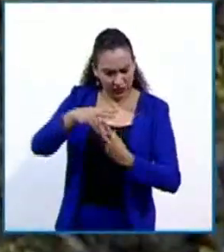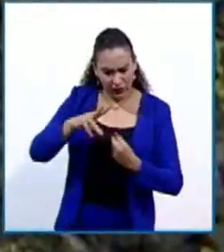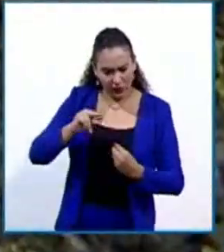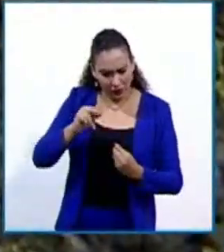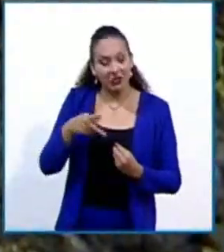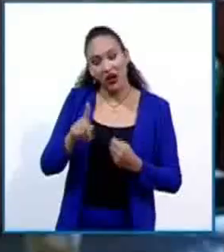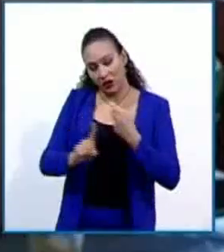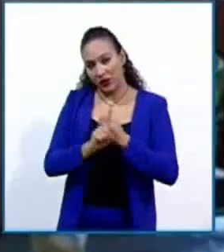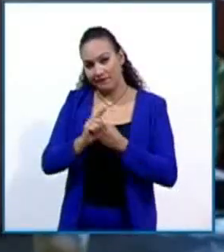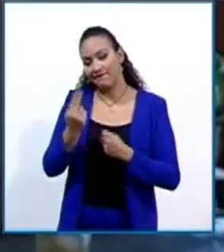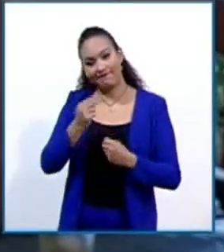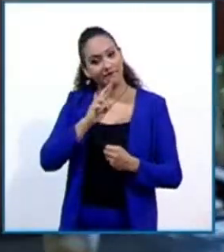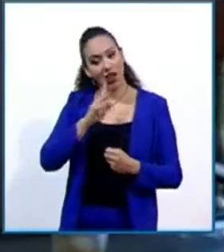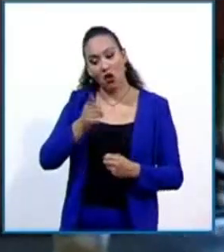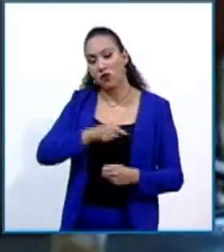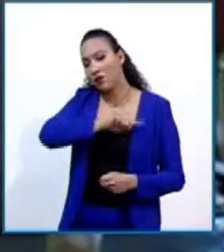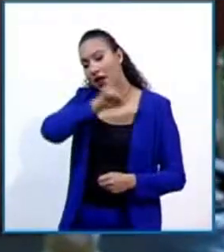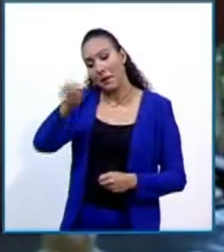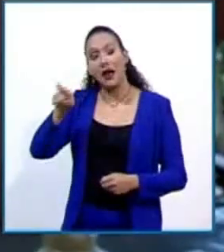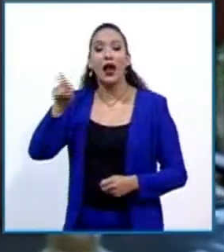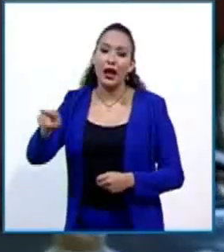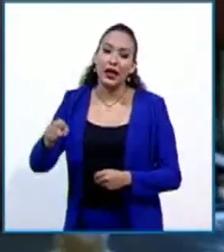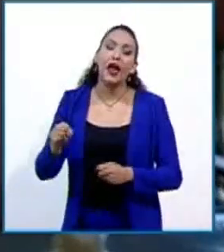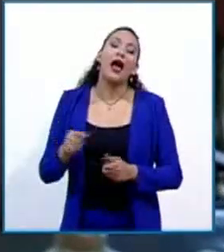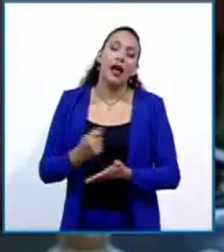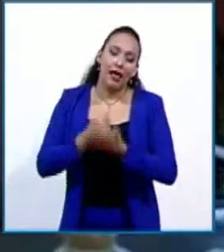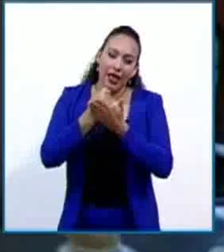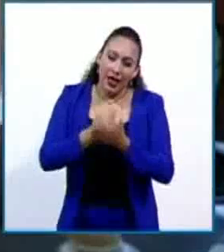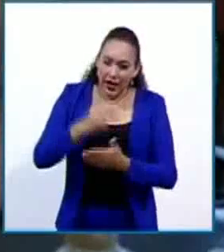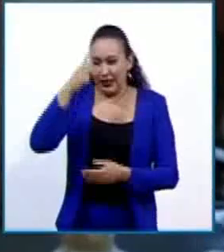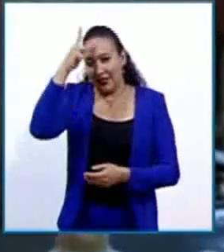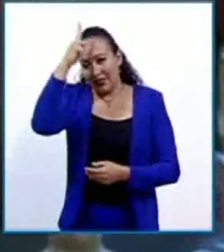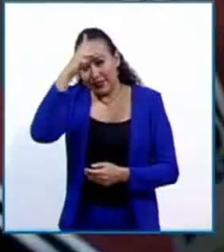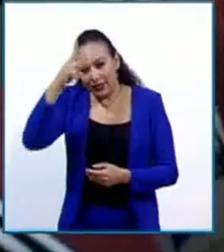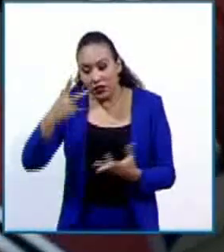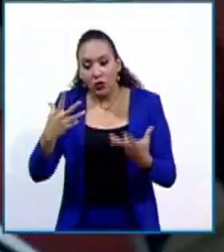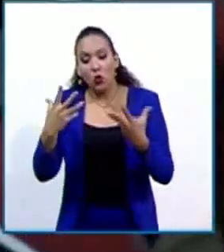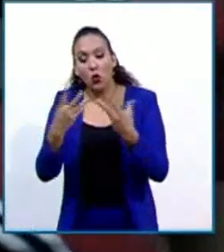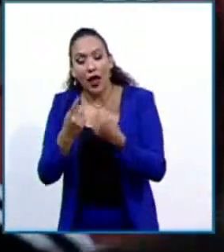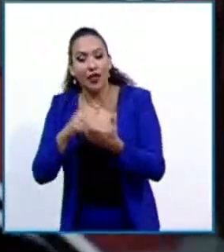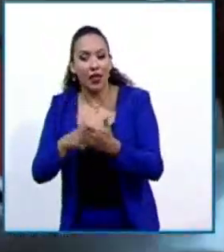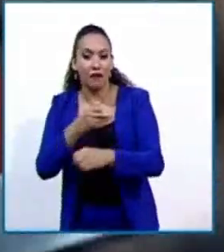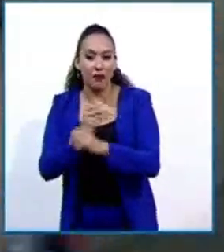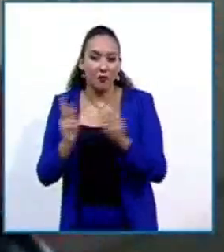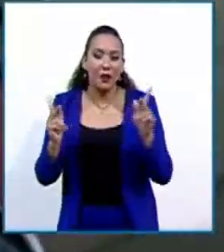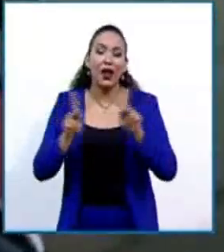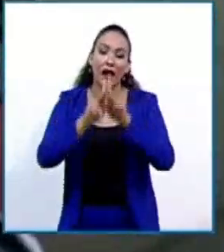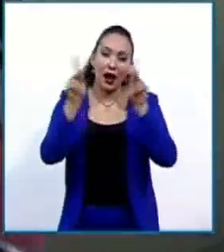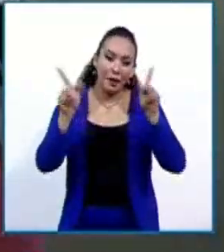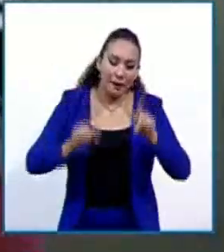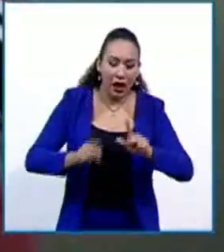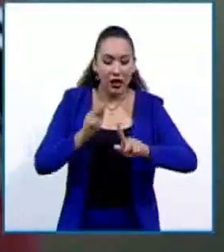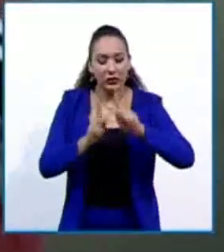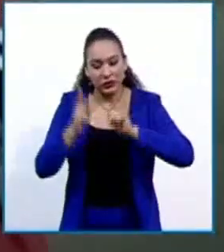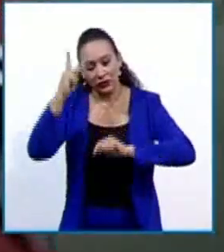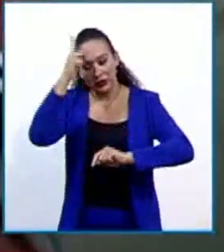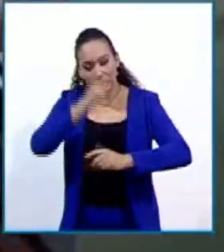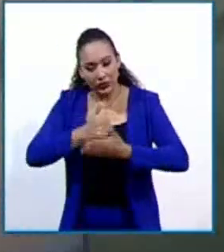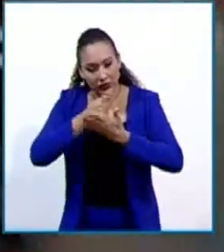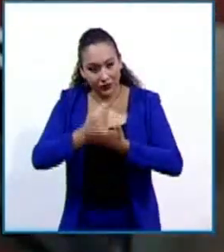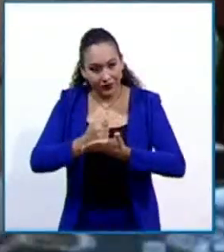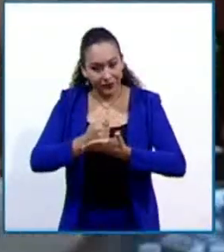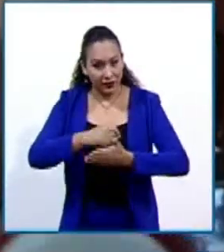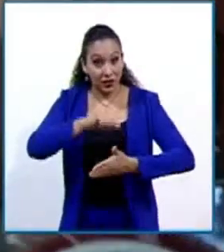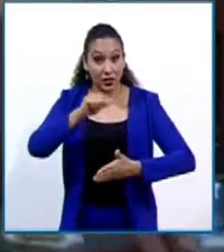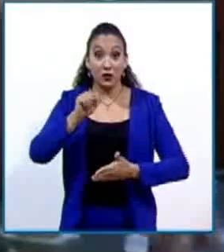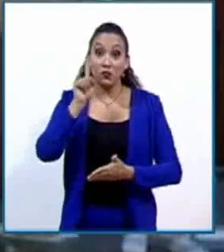psicológica y a sesiones de justicia restaurativa con el fin de restablecer la paz y el orden familiar. Ante ello, la mujer interpuso